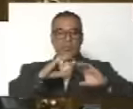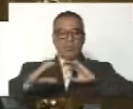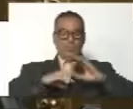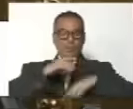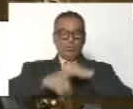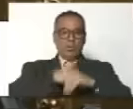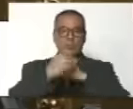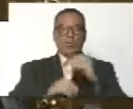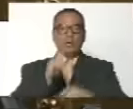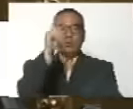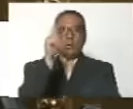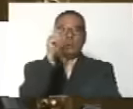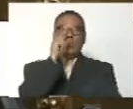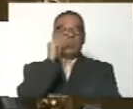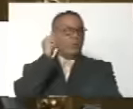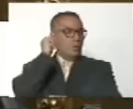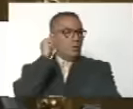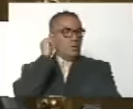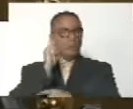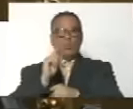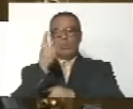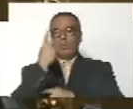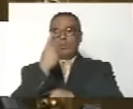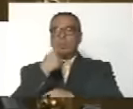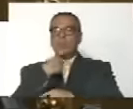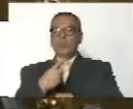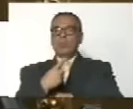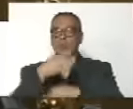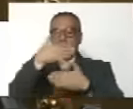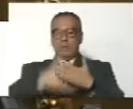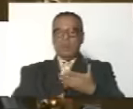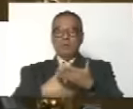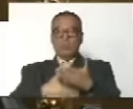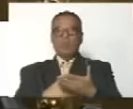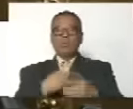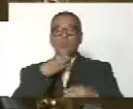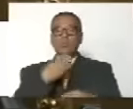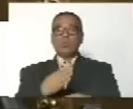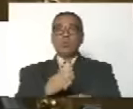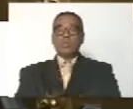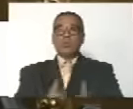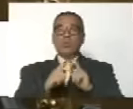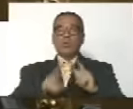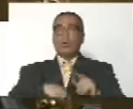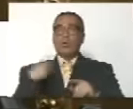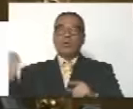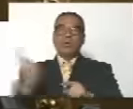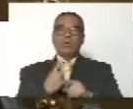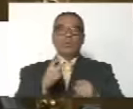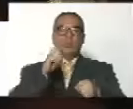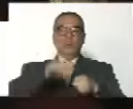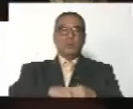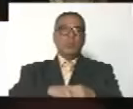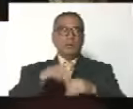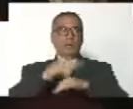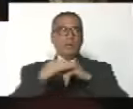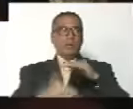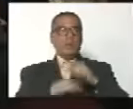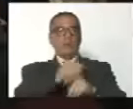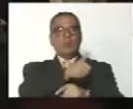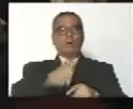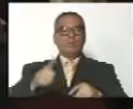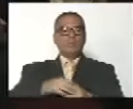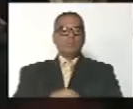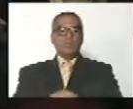comunicaciones suscritas por las diputadas y los diputados principales indicados en lista anexa solicitando permiso para ausentarse e incorporar a sus suplentes